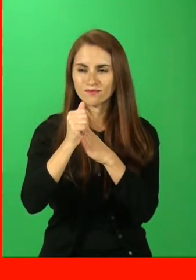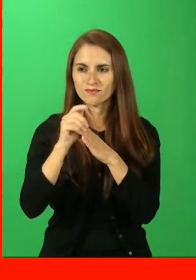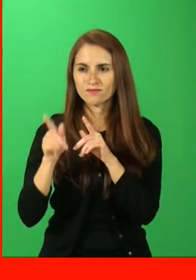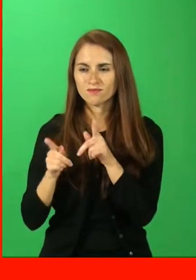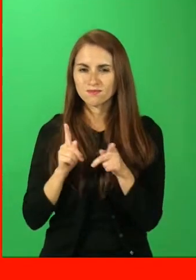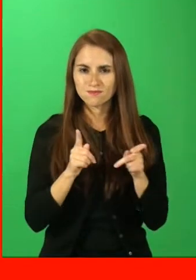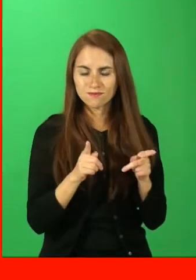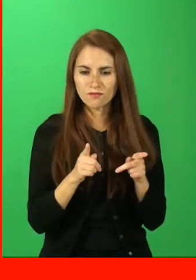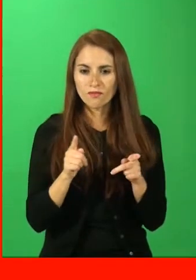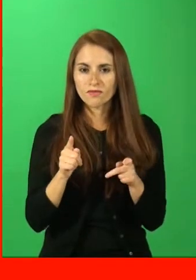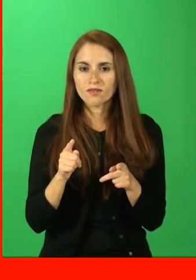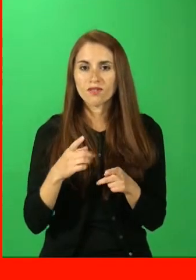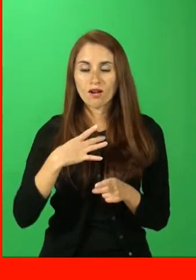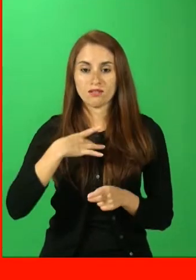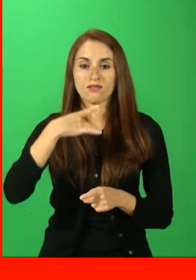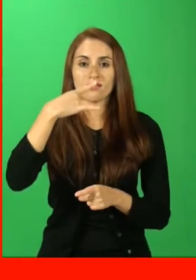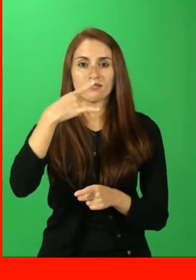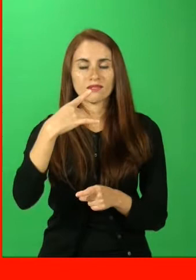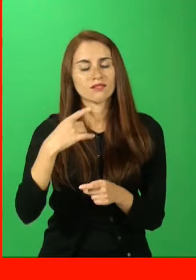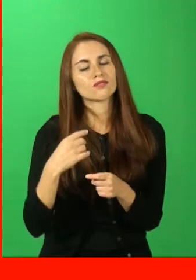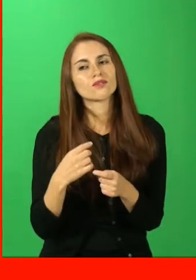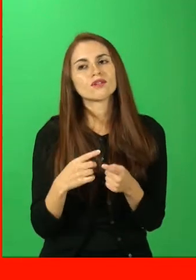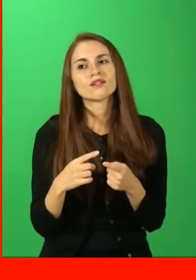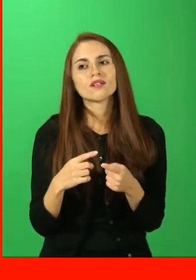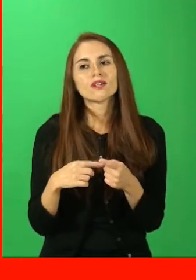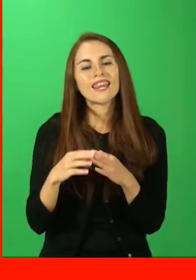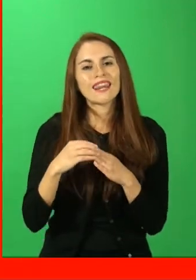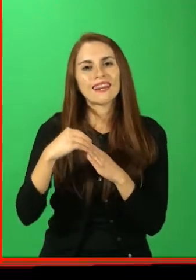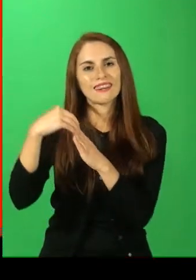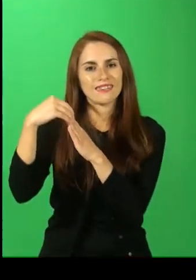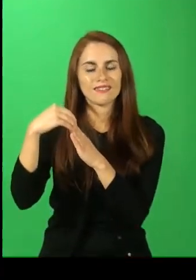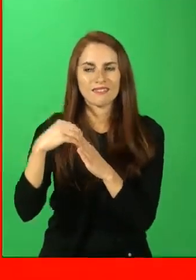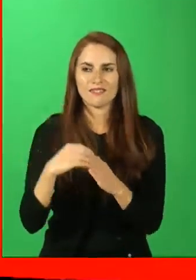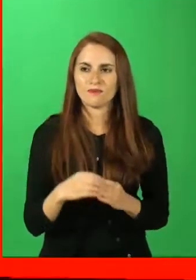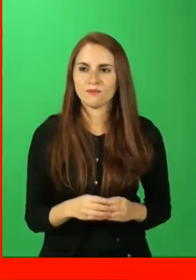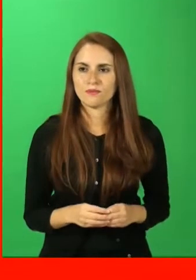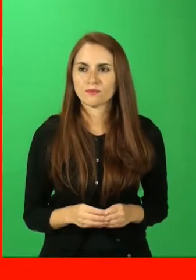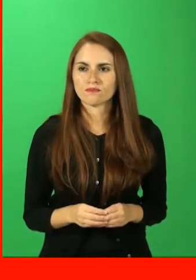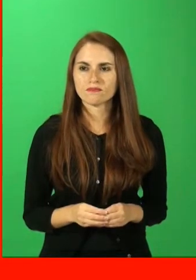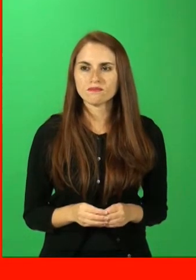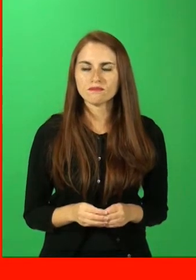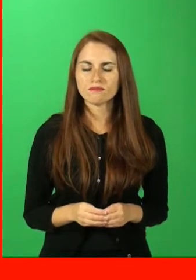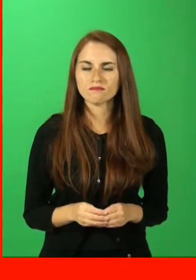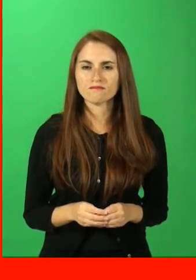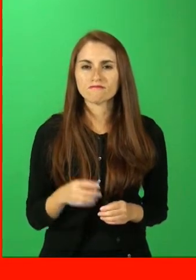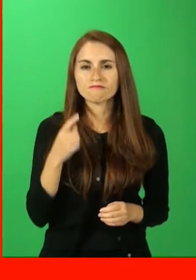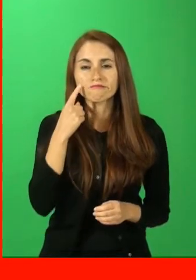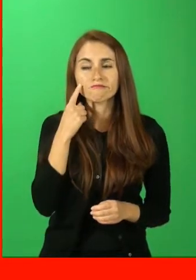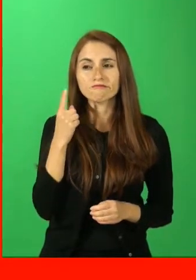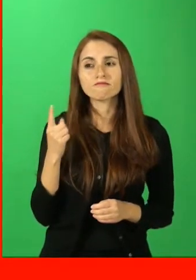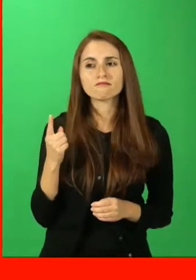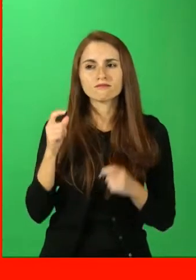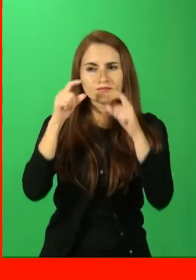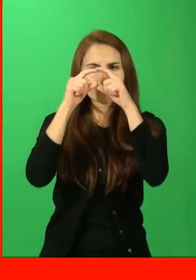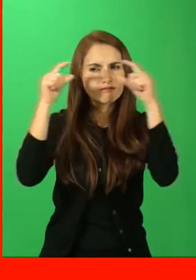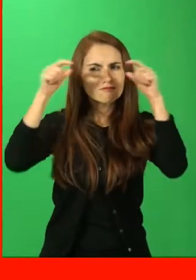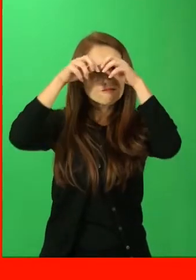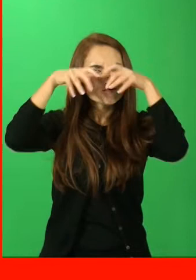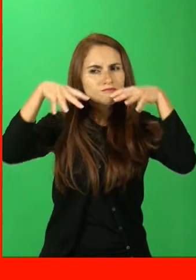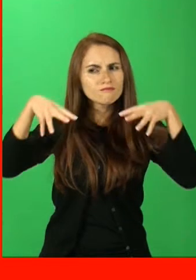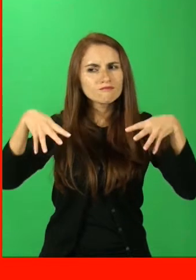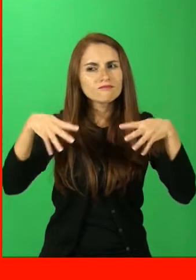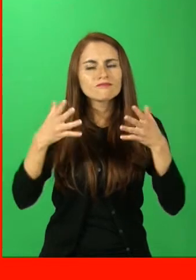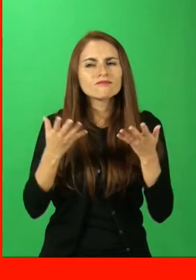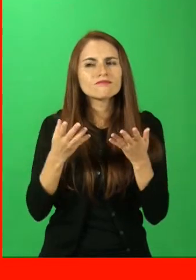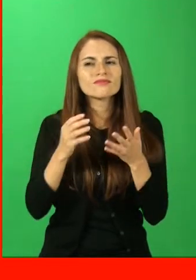el autoproclamado duce o líder, como se le conoce. En este pequeño mapa conceptual podemos